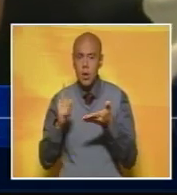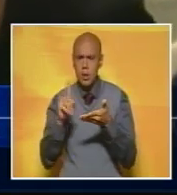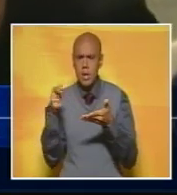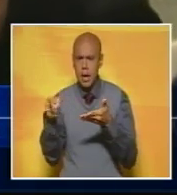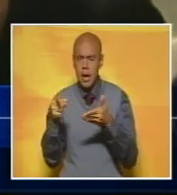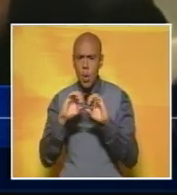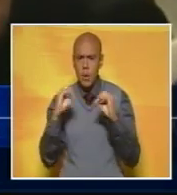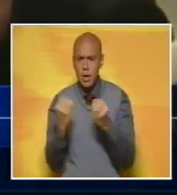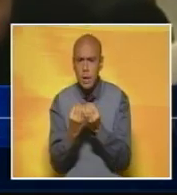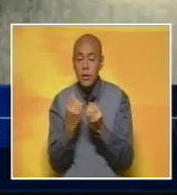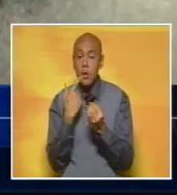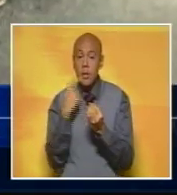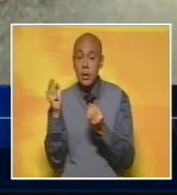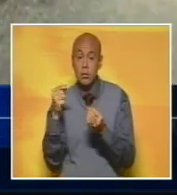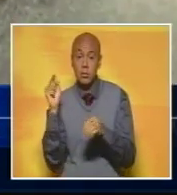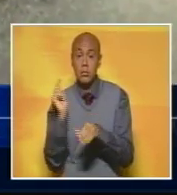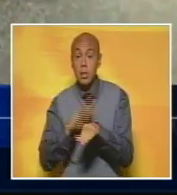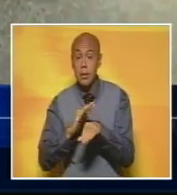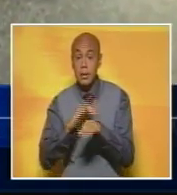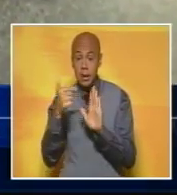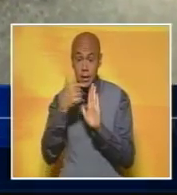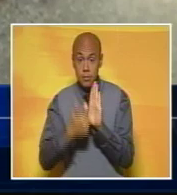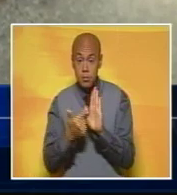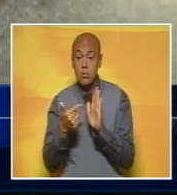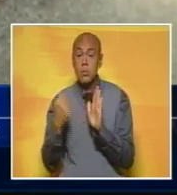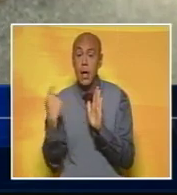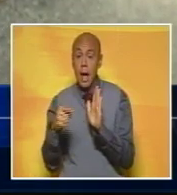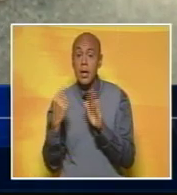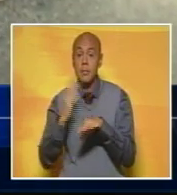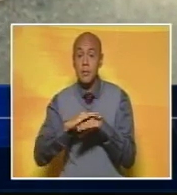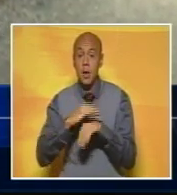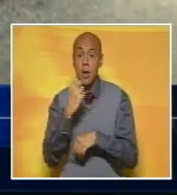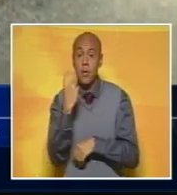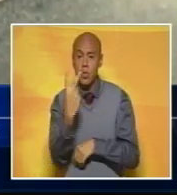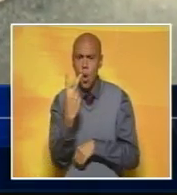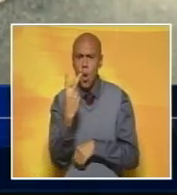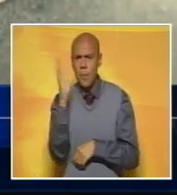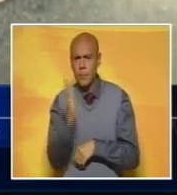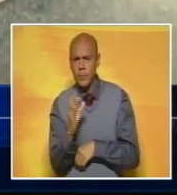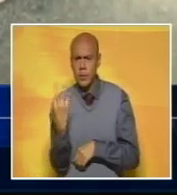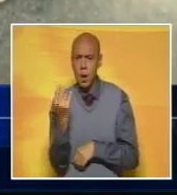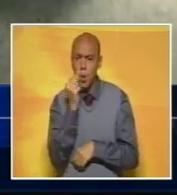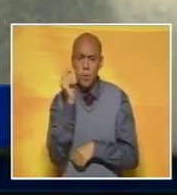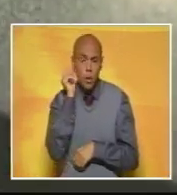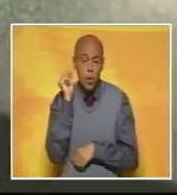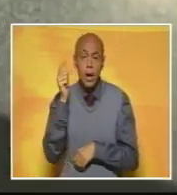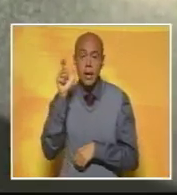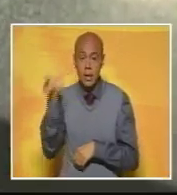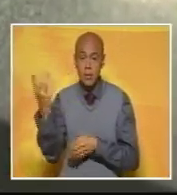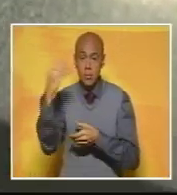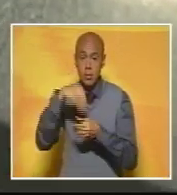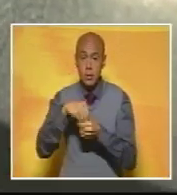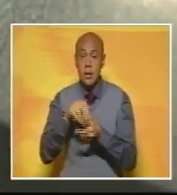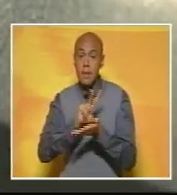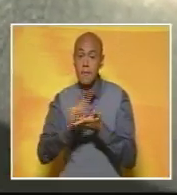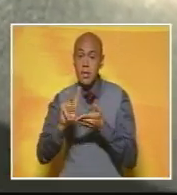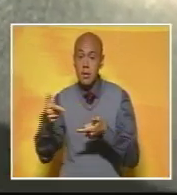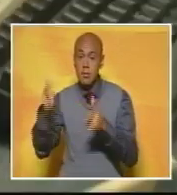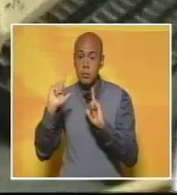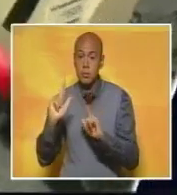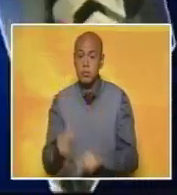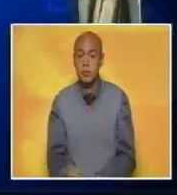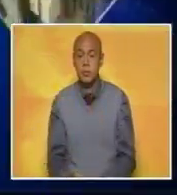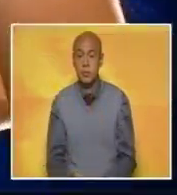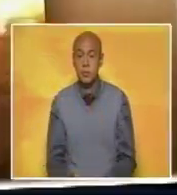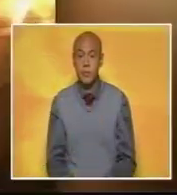organización sin fines de lucro que argumenta que la norma impediría que casi 2/3 partes de los inmigrantes elegibles recibieran el visado.